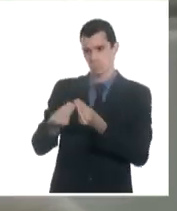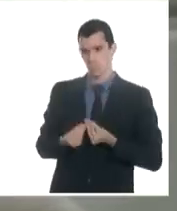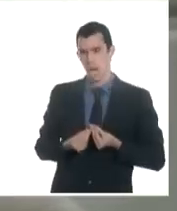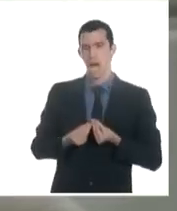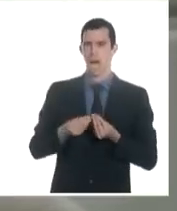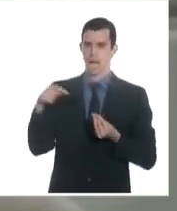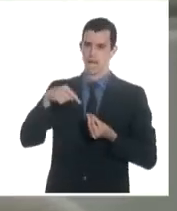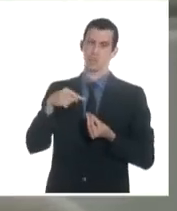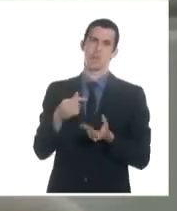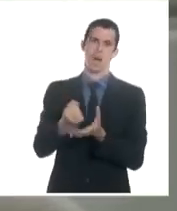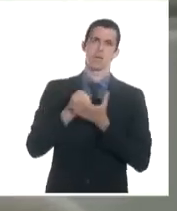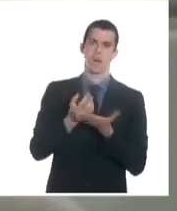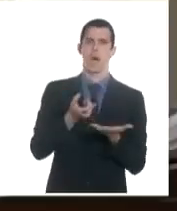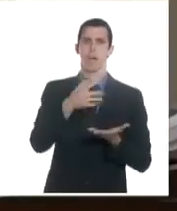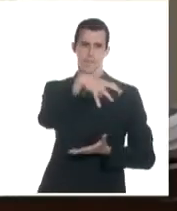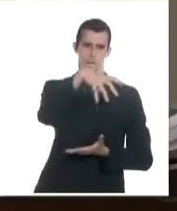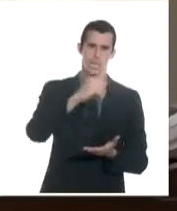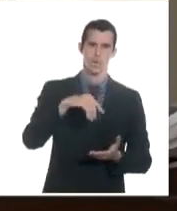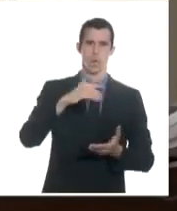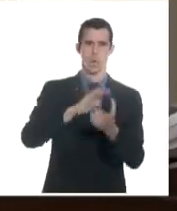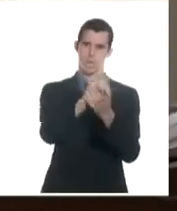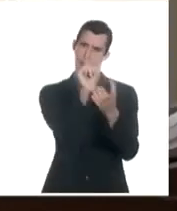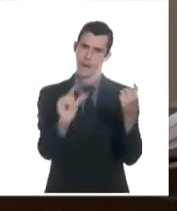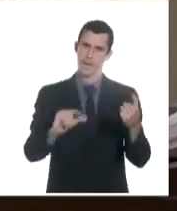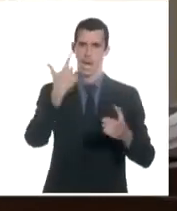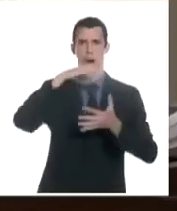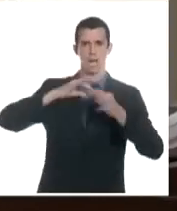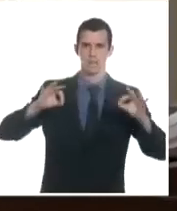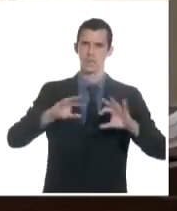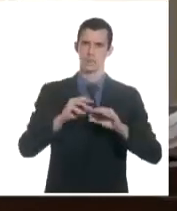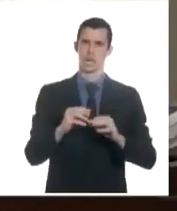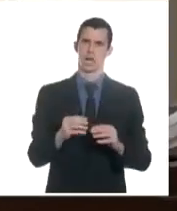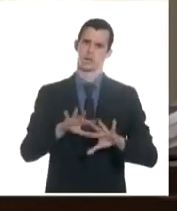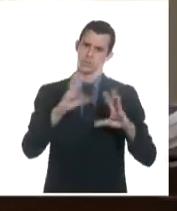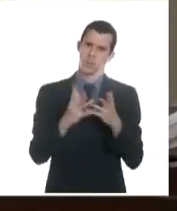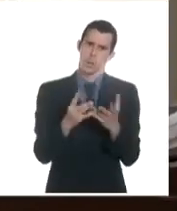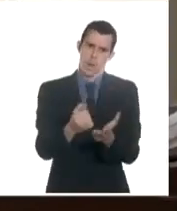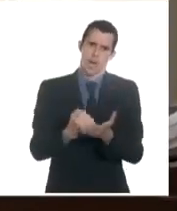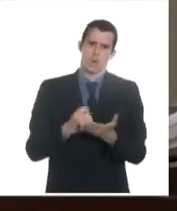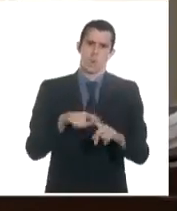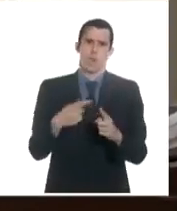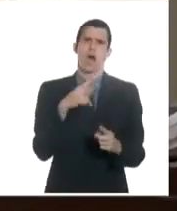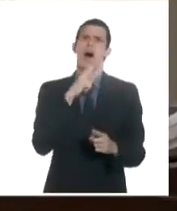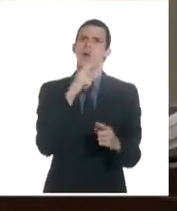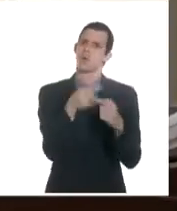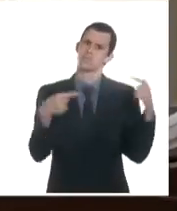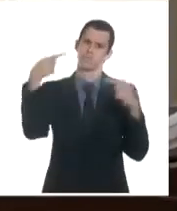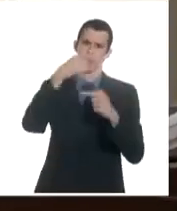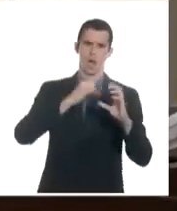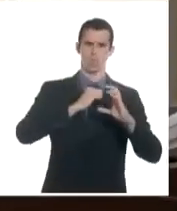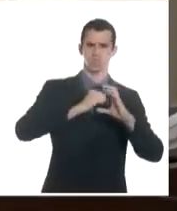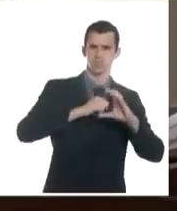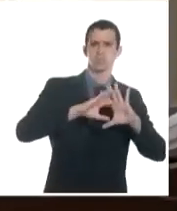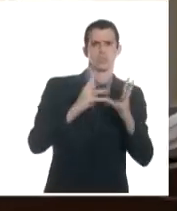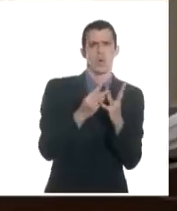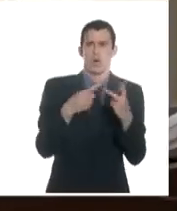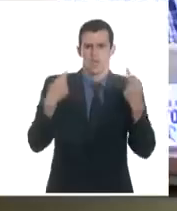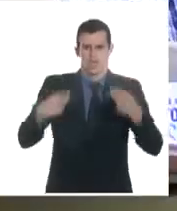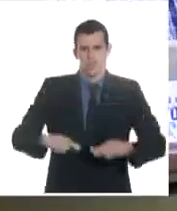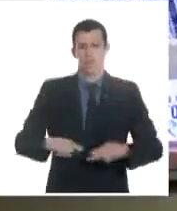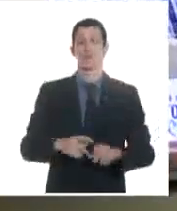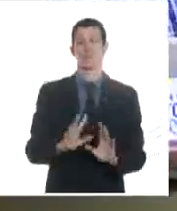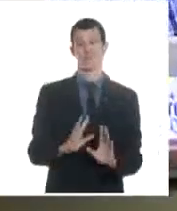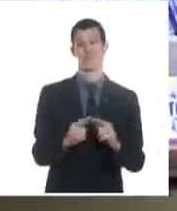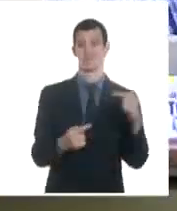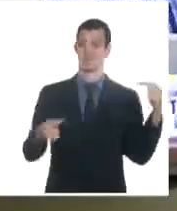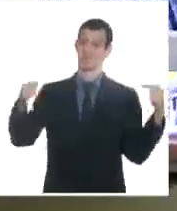ayudar a Pinar del Río. También se aprecia recuperación en sectores severamente afectados por el huracán, como la